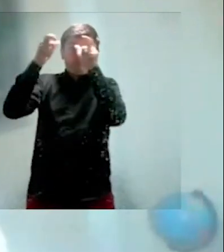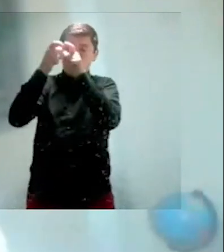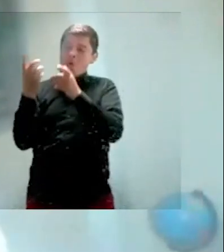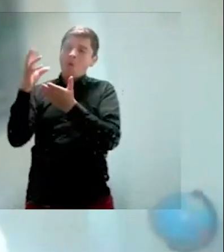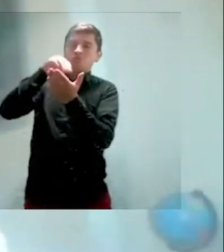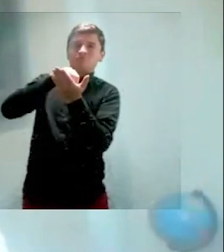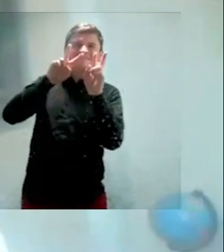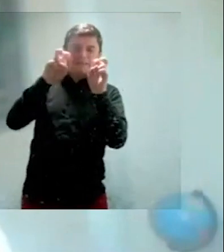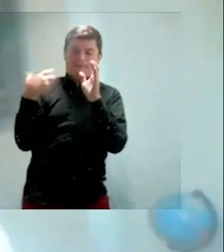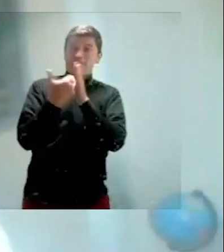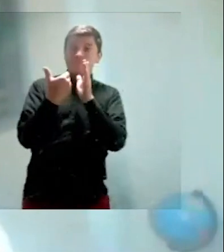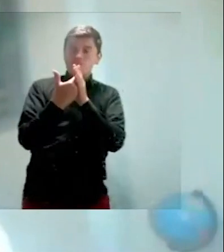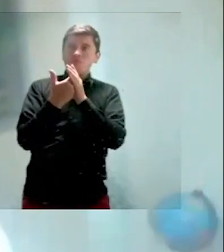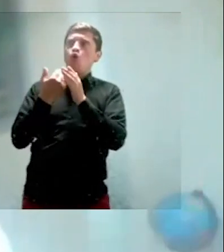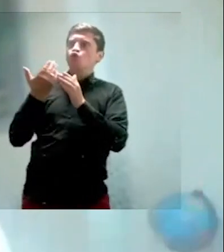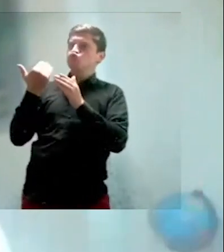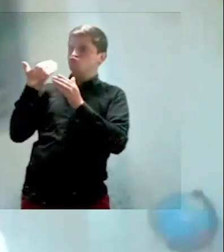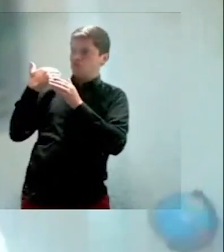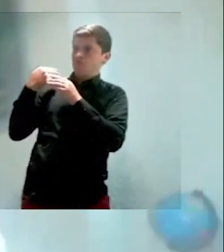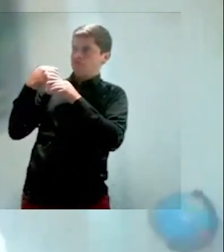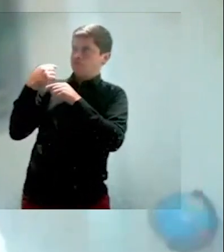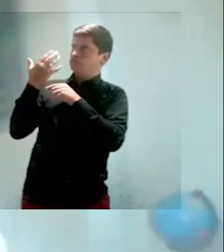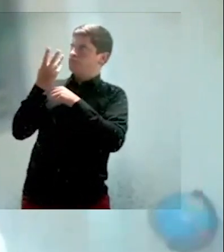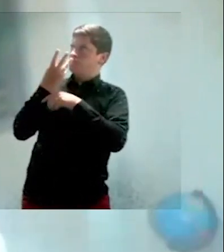hecho en otros espacios,